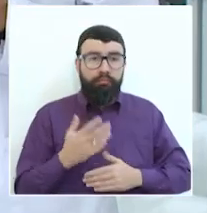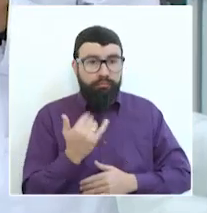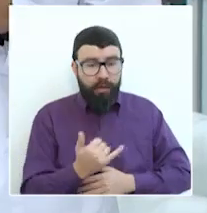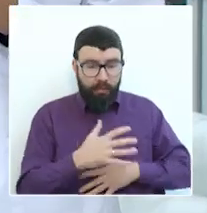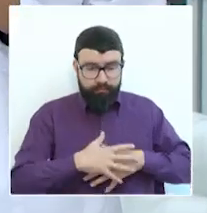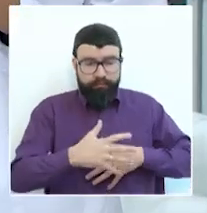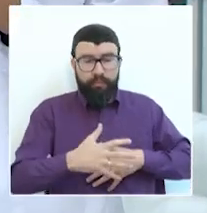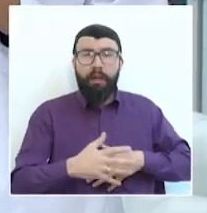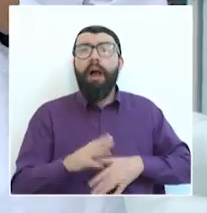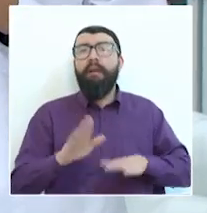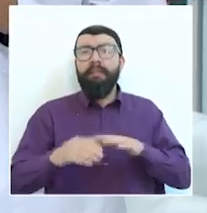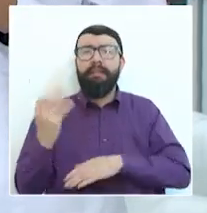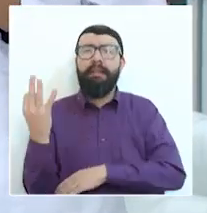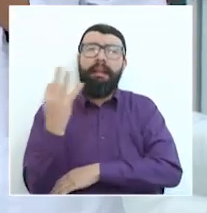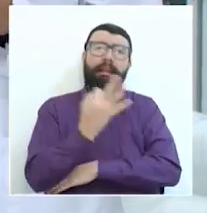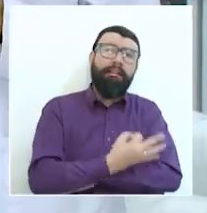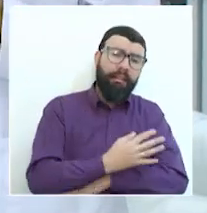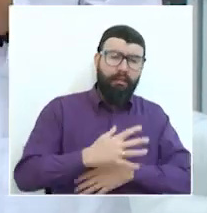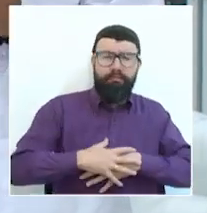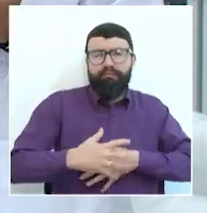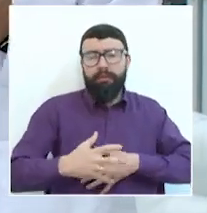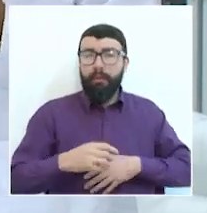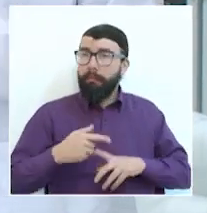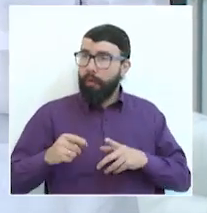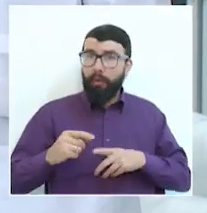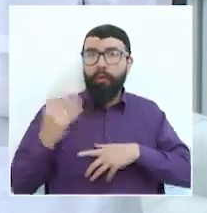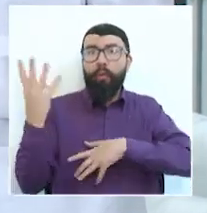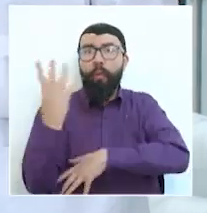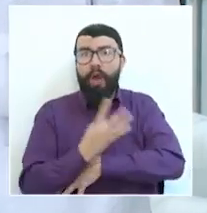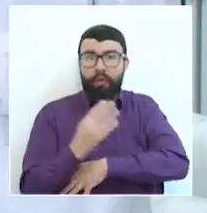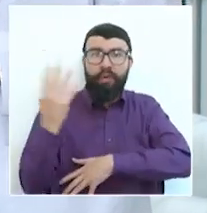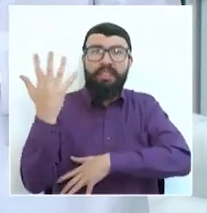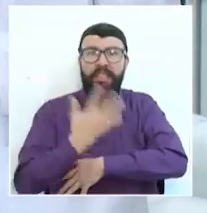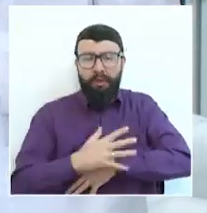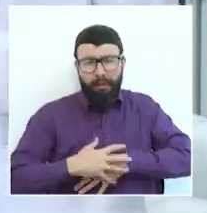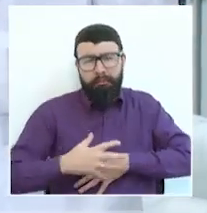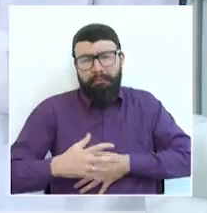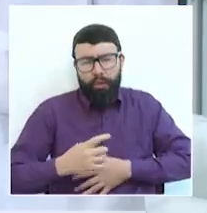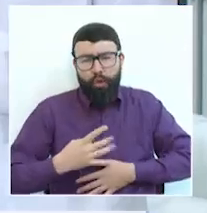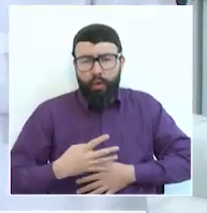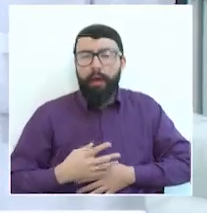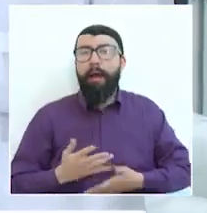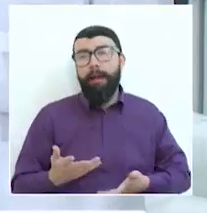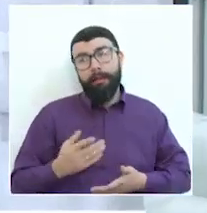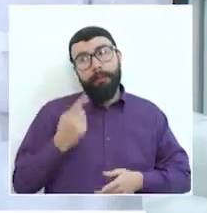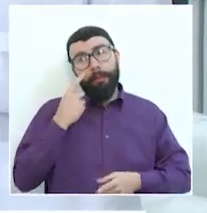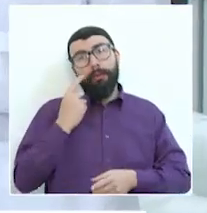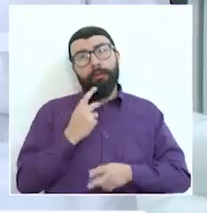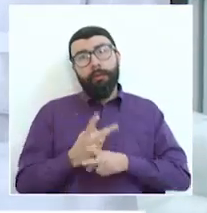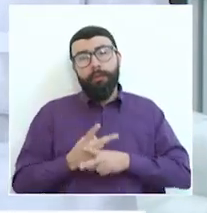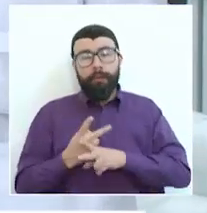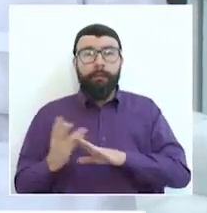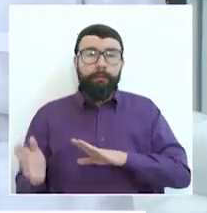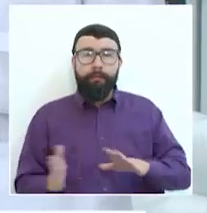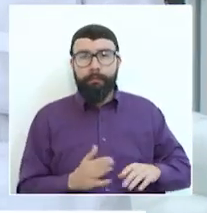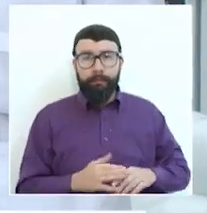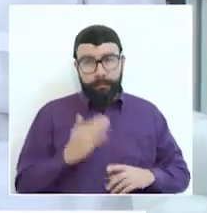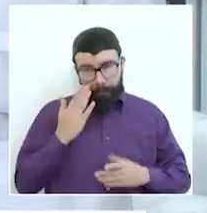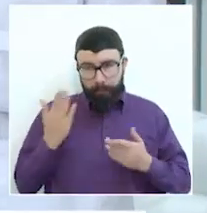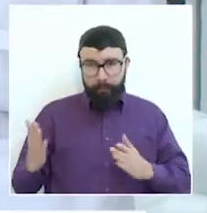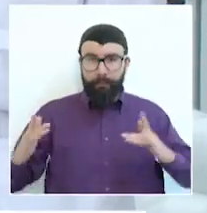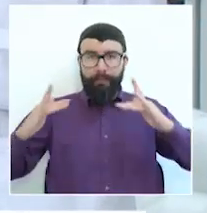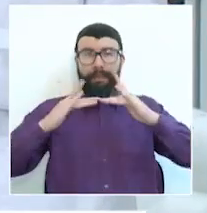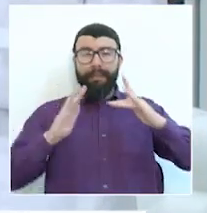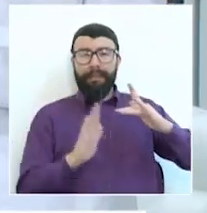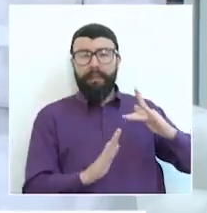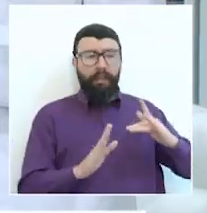hasta 3 días, pero si dura más, nos dice que ya algo no está funcionando bien. Bueno, ahora vamos a pasar a la camilla para que entiendan todo lo